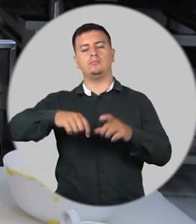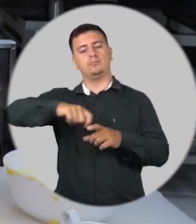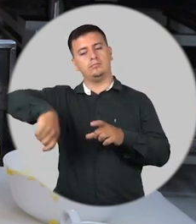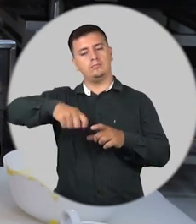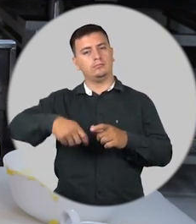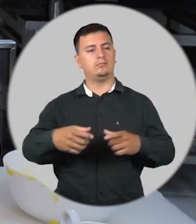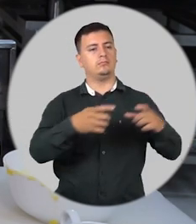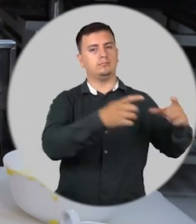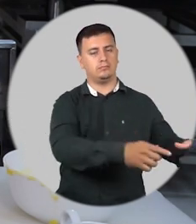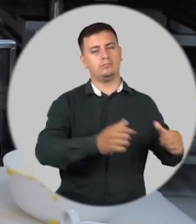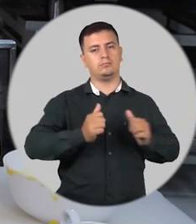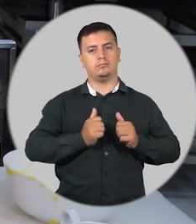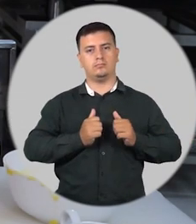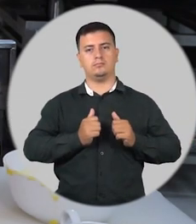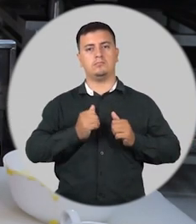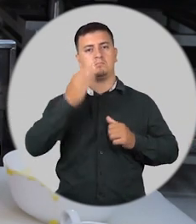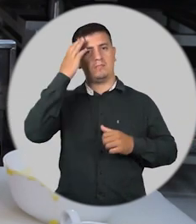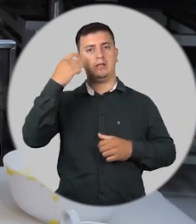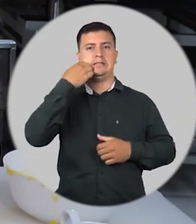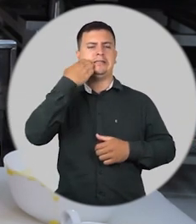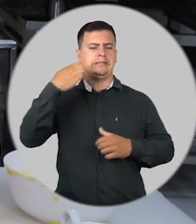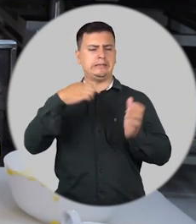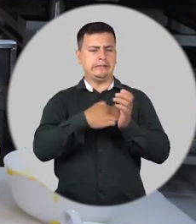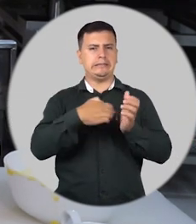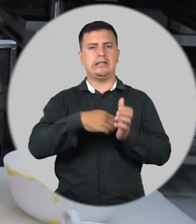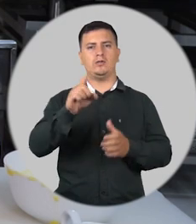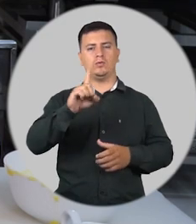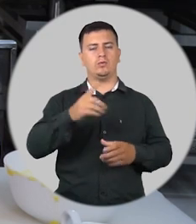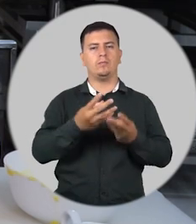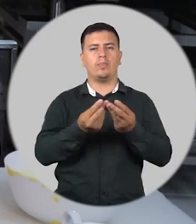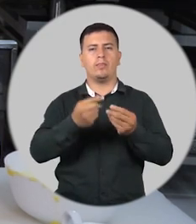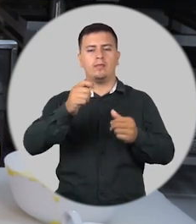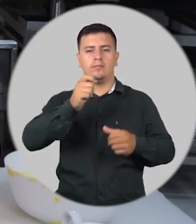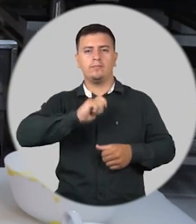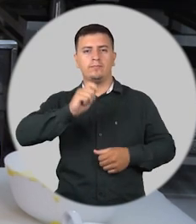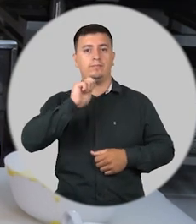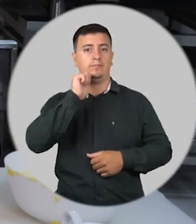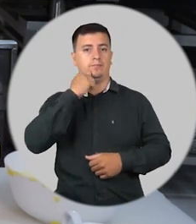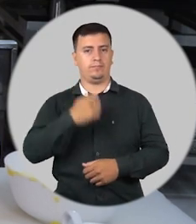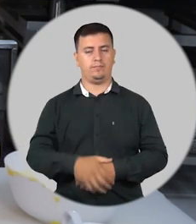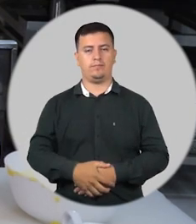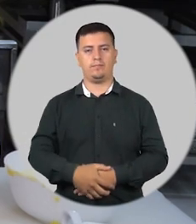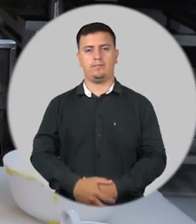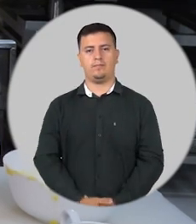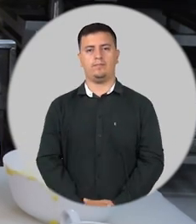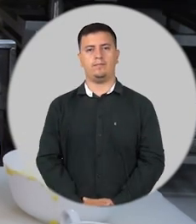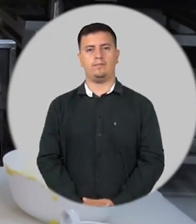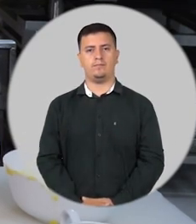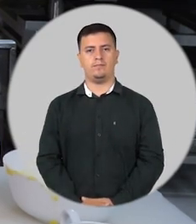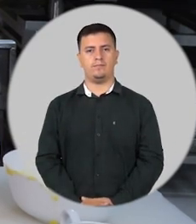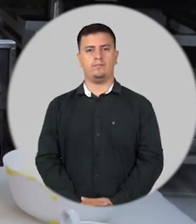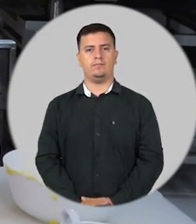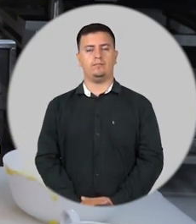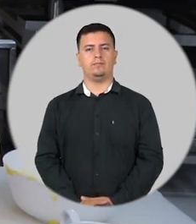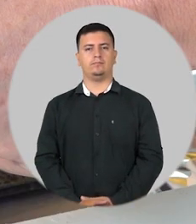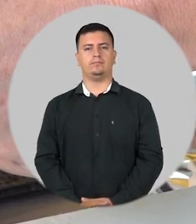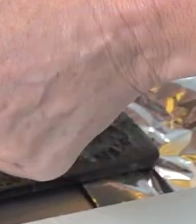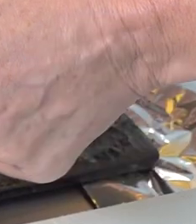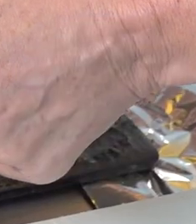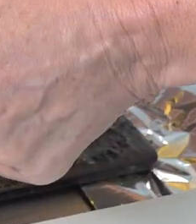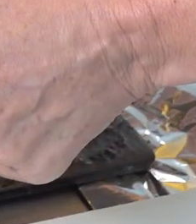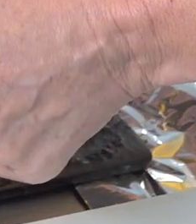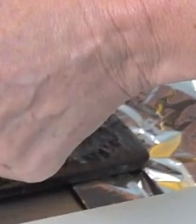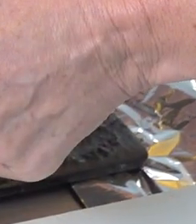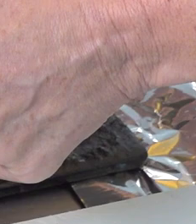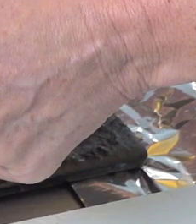se cristalice. Así que les desafío a que preparen esta receta y después me cuenten qué tal les salió.